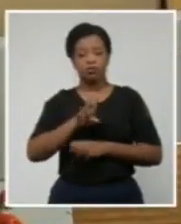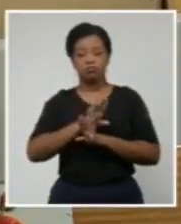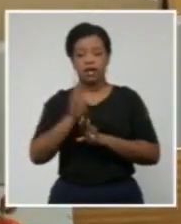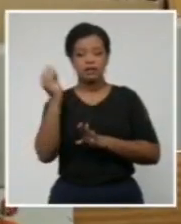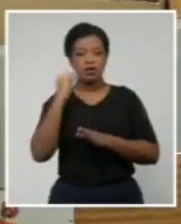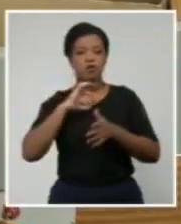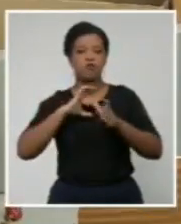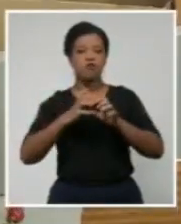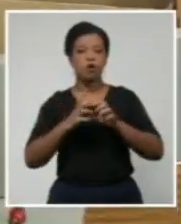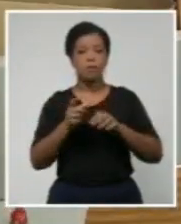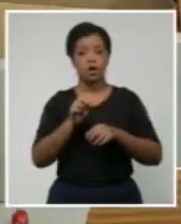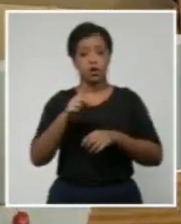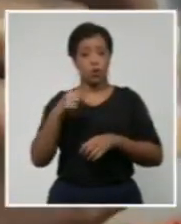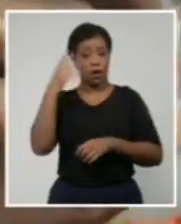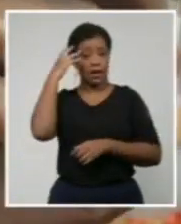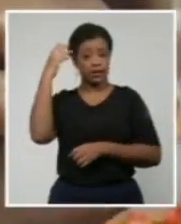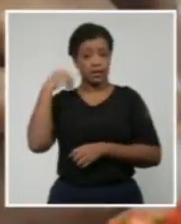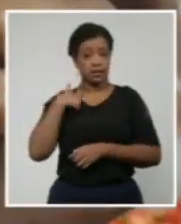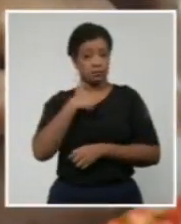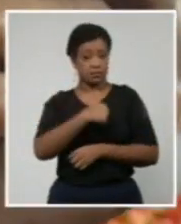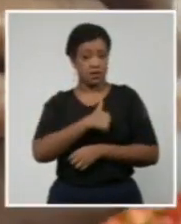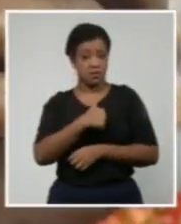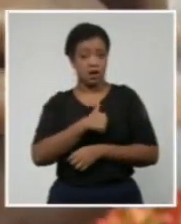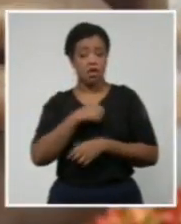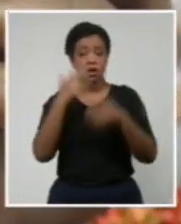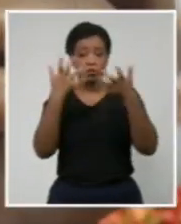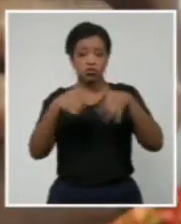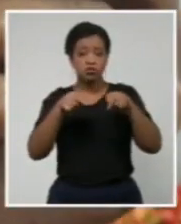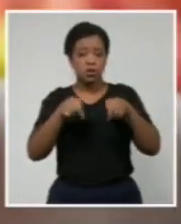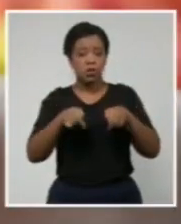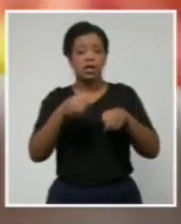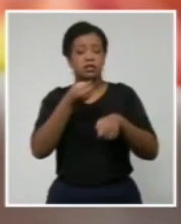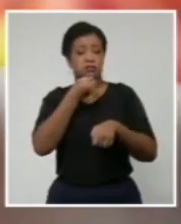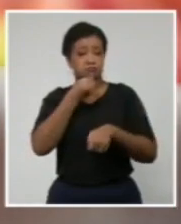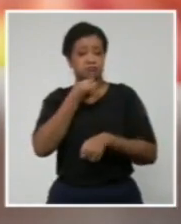no estatal que por sus producciones actuales tienen grandes